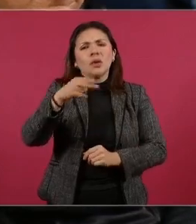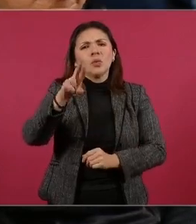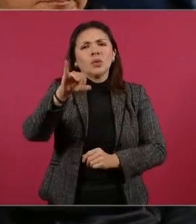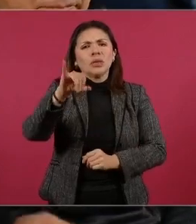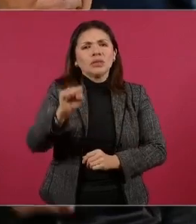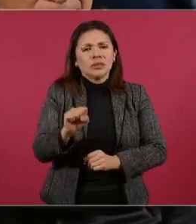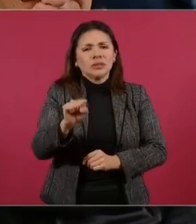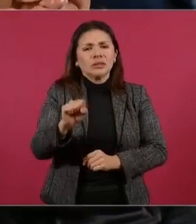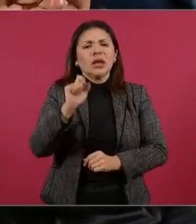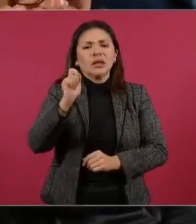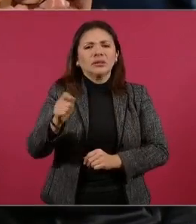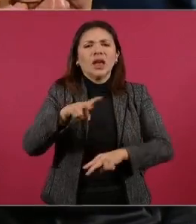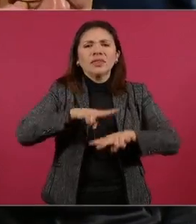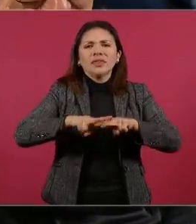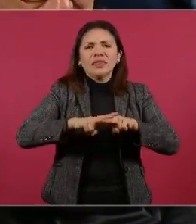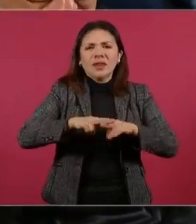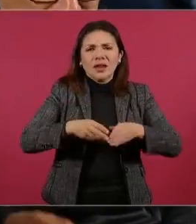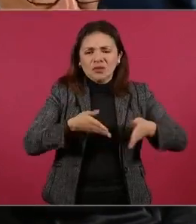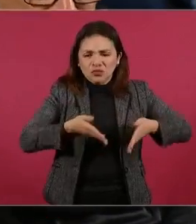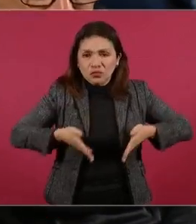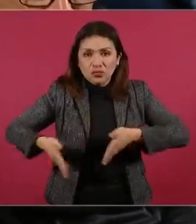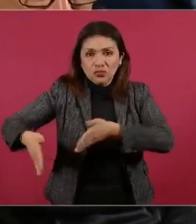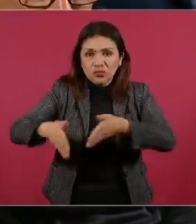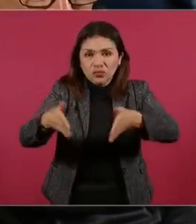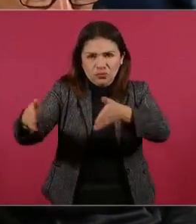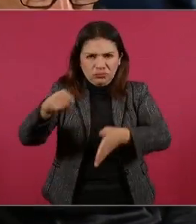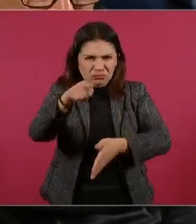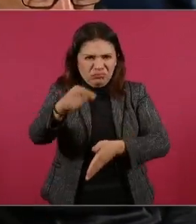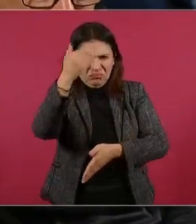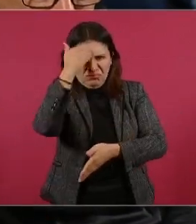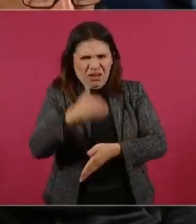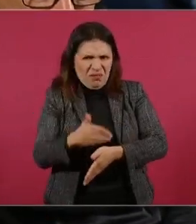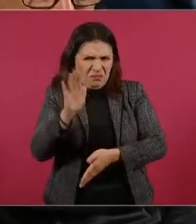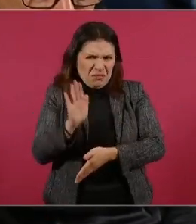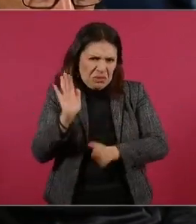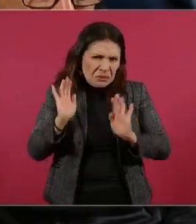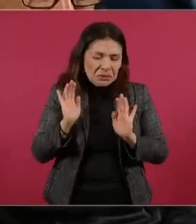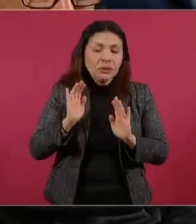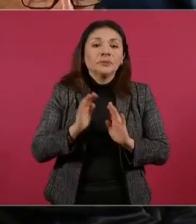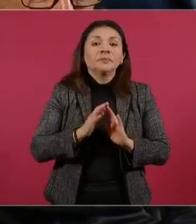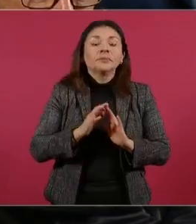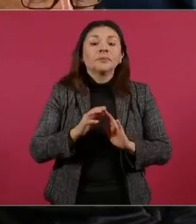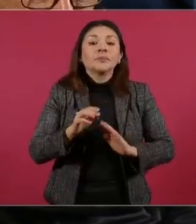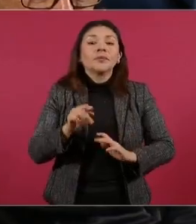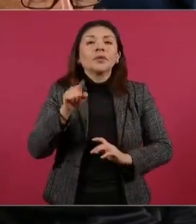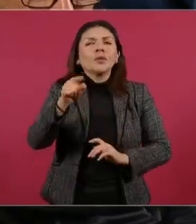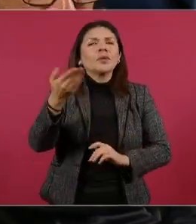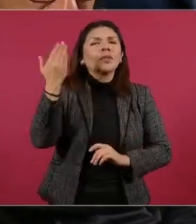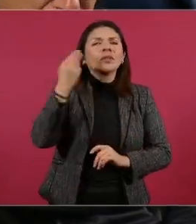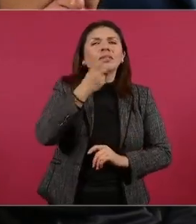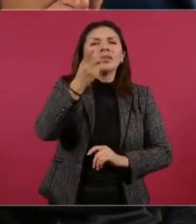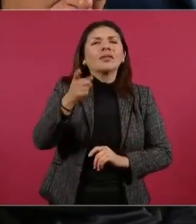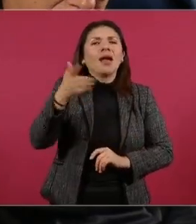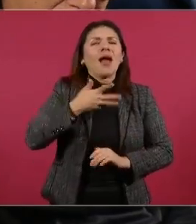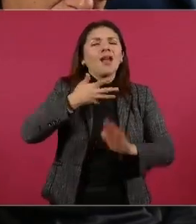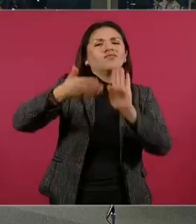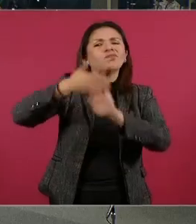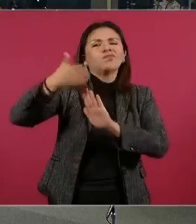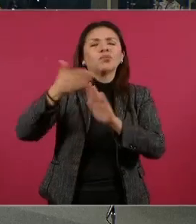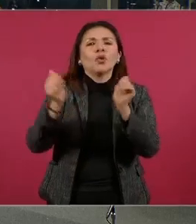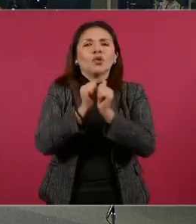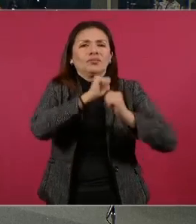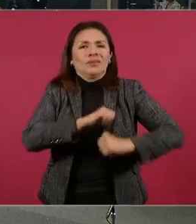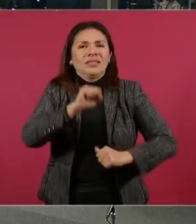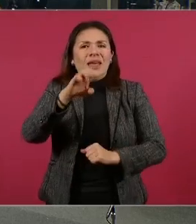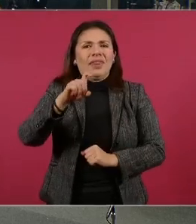una una vía ferroviaria que Supongo que usted ya tiene conocimiento también mencionó el otro día las obras que tiene la cedena y que está